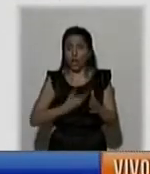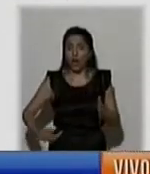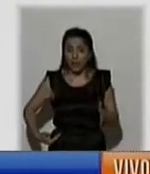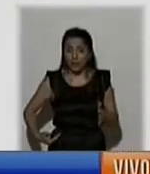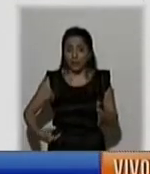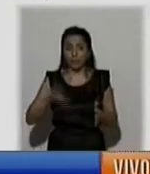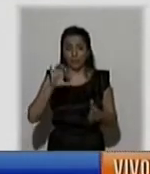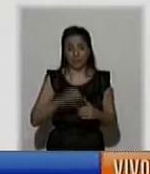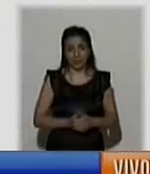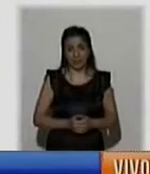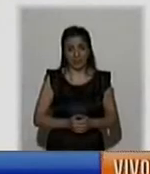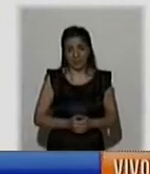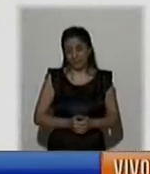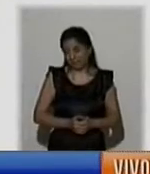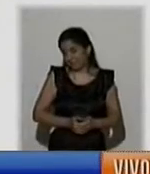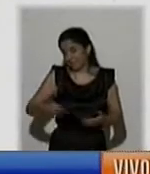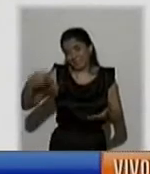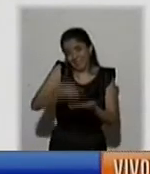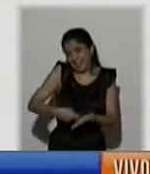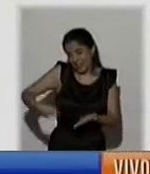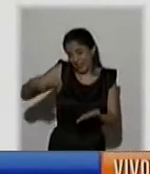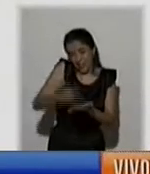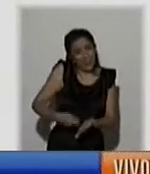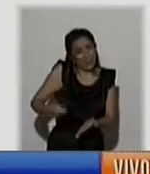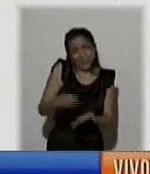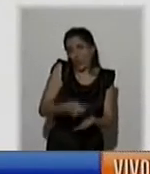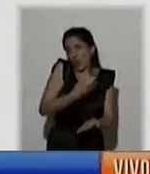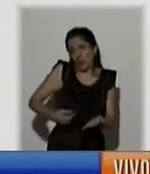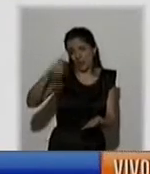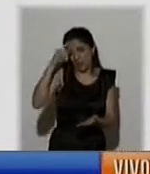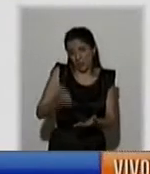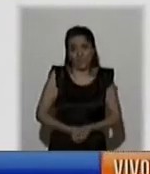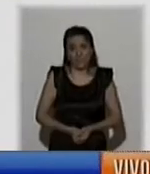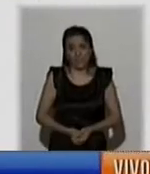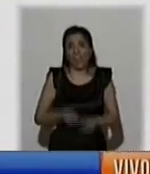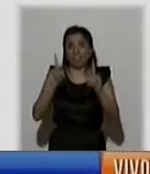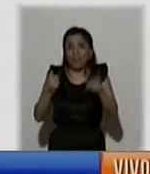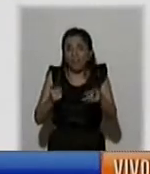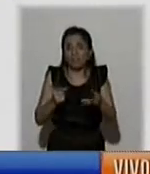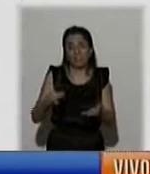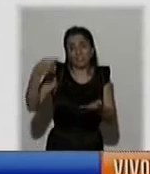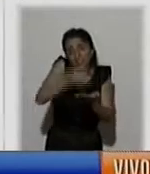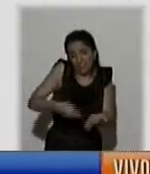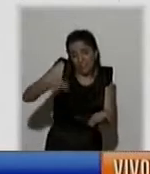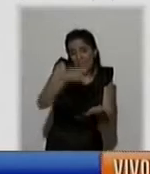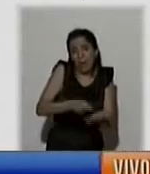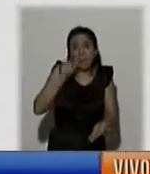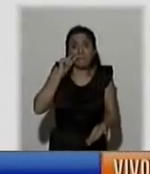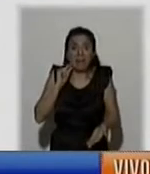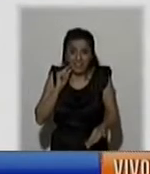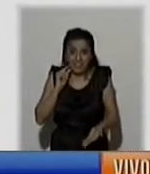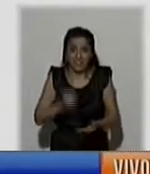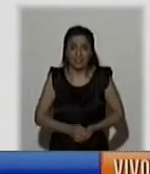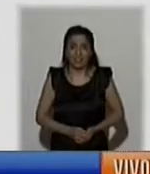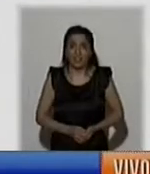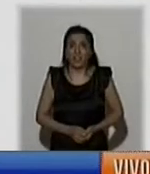y organizaciones esos debates no se realizan? Su análisis de eso, ¿qué lo lleva a pensar qué cosa?